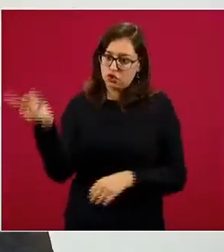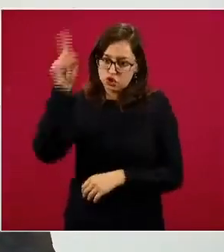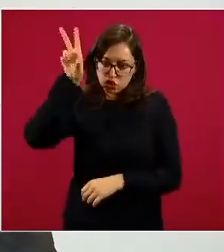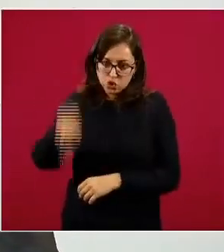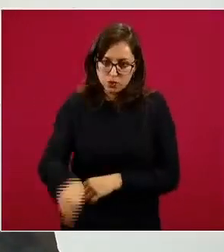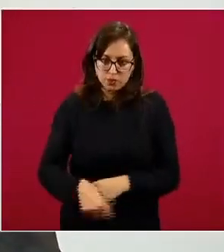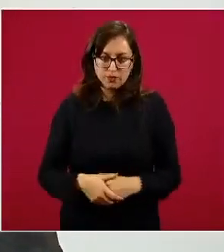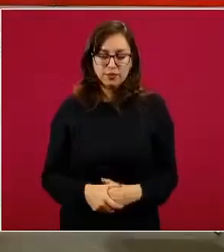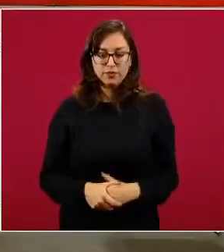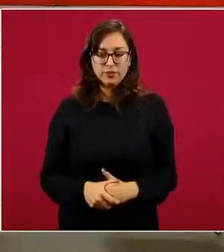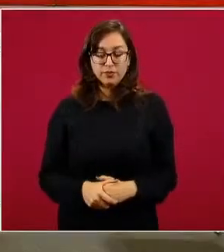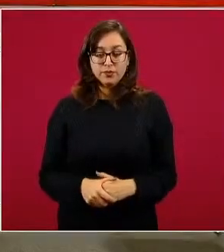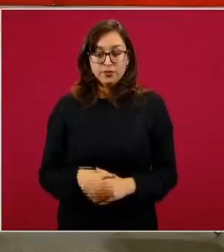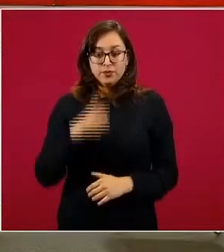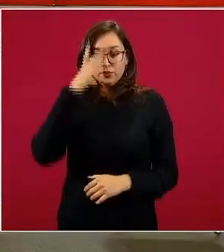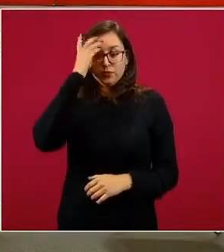generalizada.